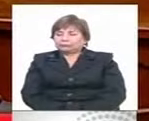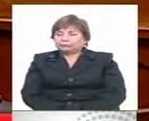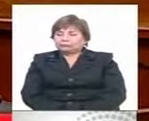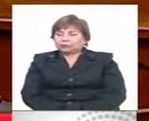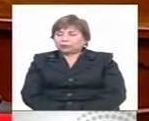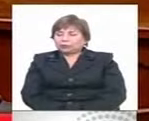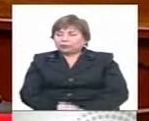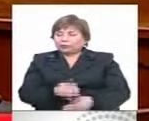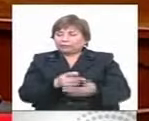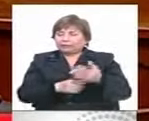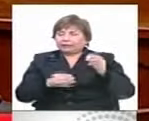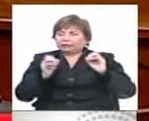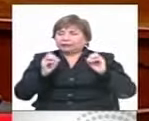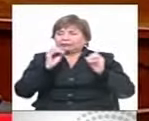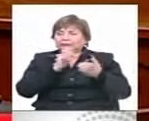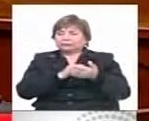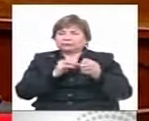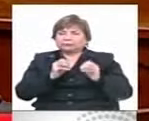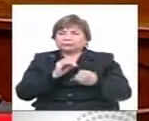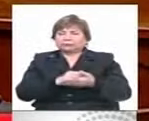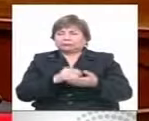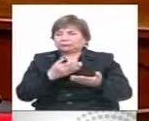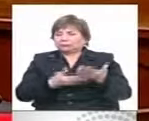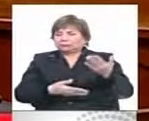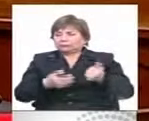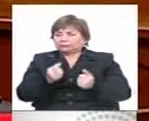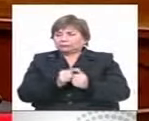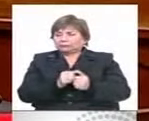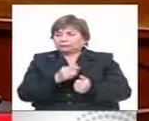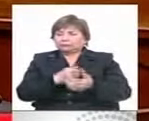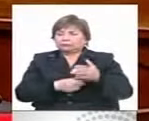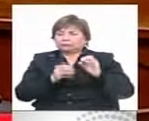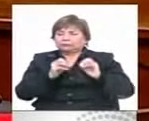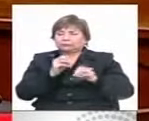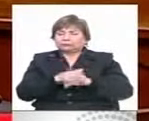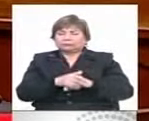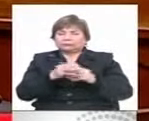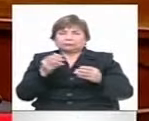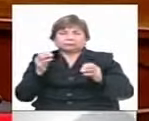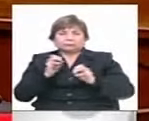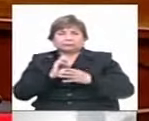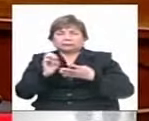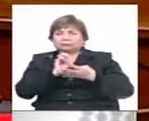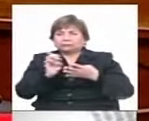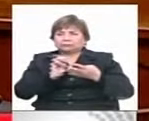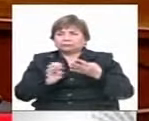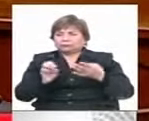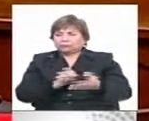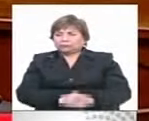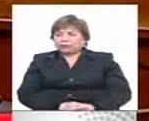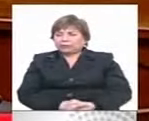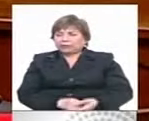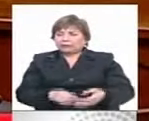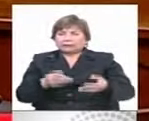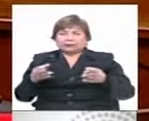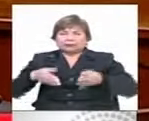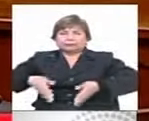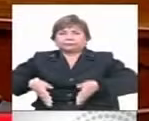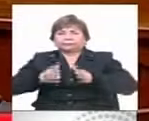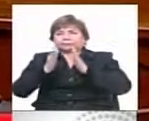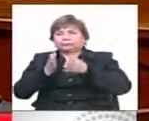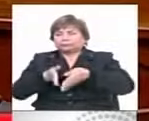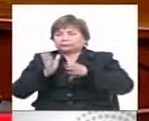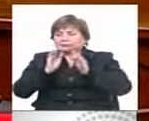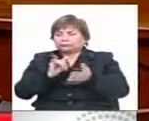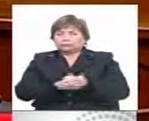fin de combatir la inseguridad ciudadana, proseguiremos con la estrategia multisectorial Barrio Seguro, con